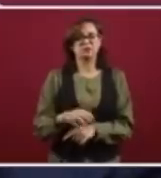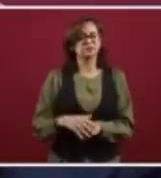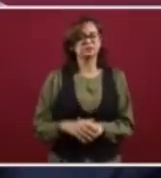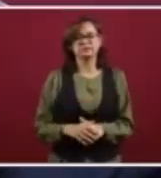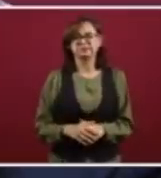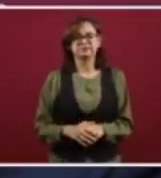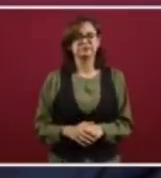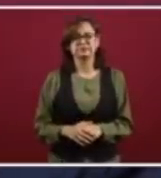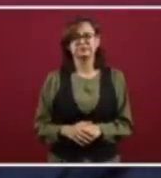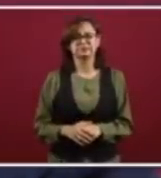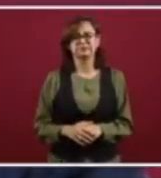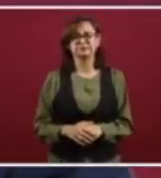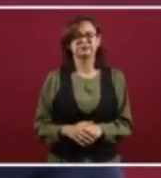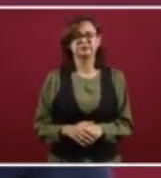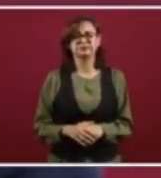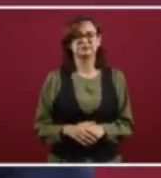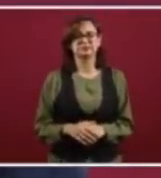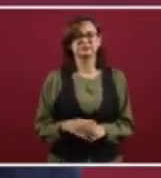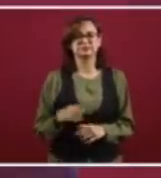Nosotros queremos